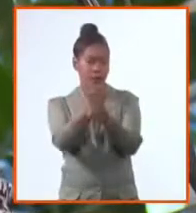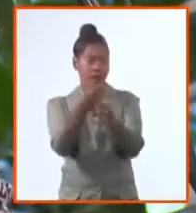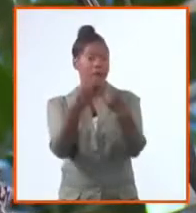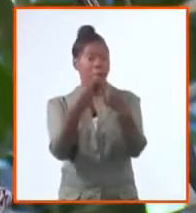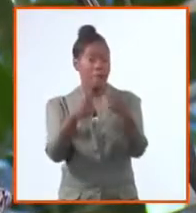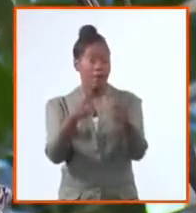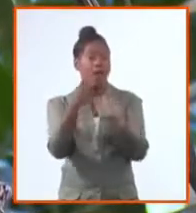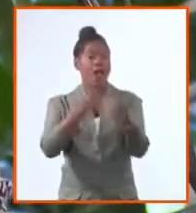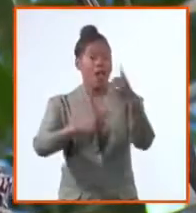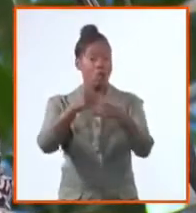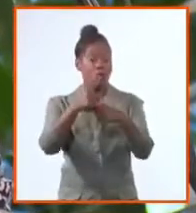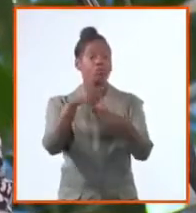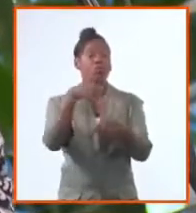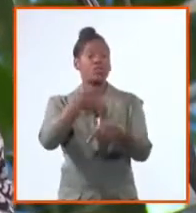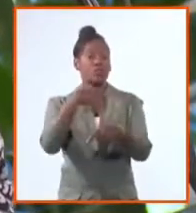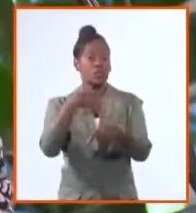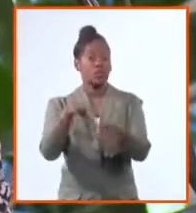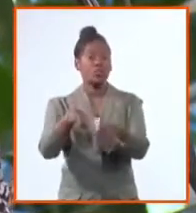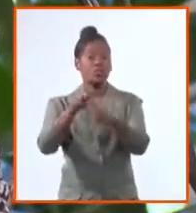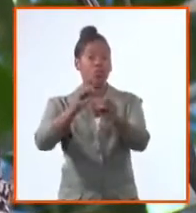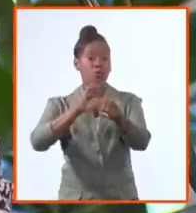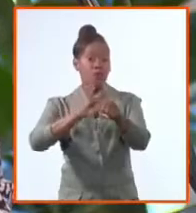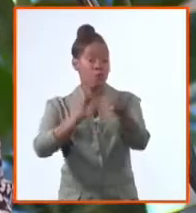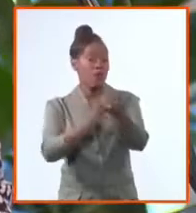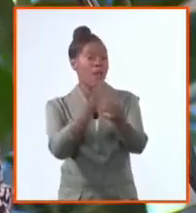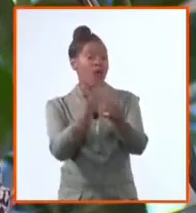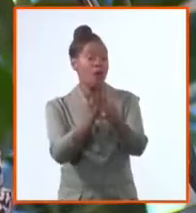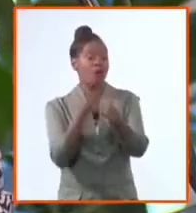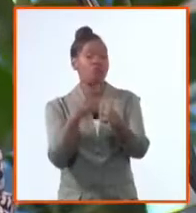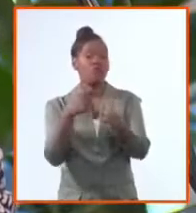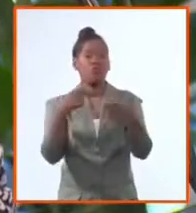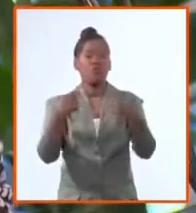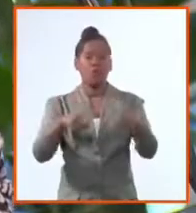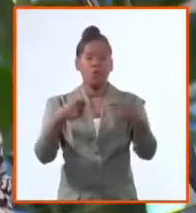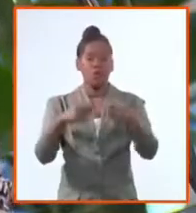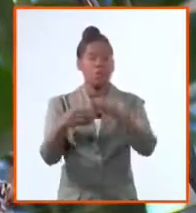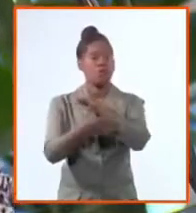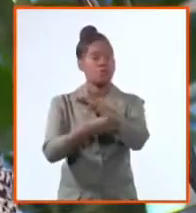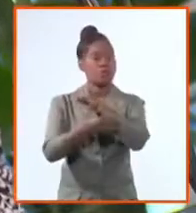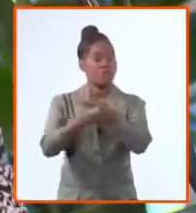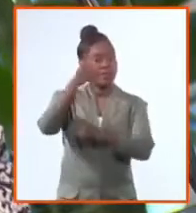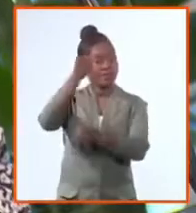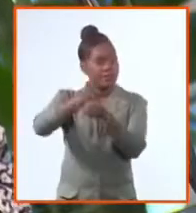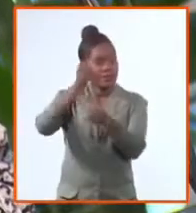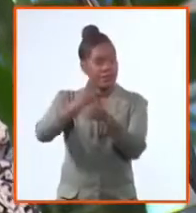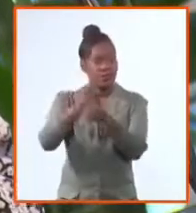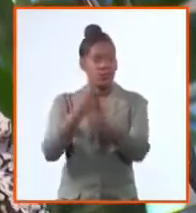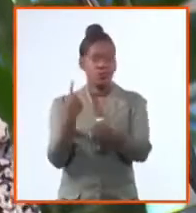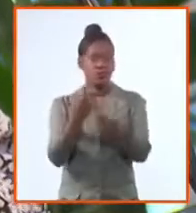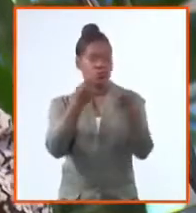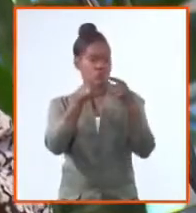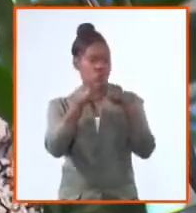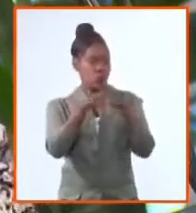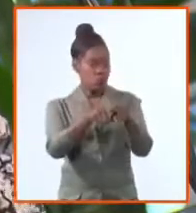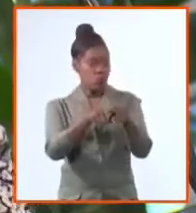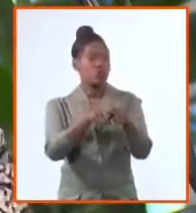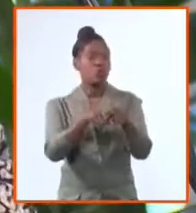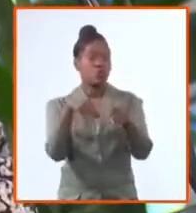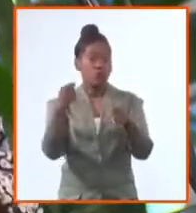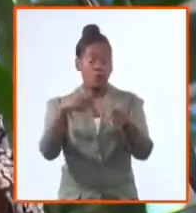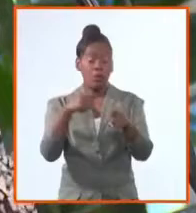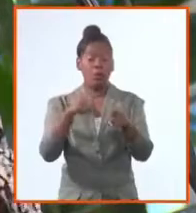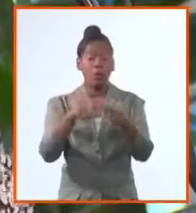por ya ser convalecientes de la COVID. Yo pienso que esta integración hay que reforzarla más, con